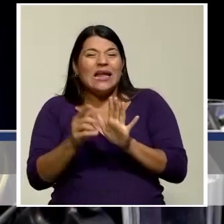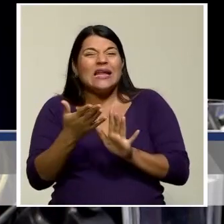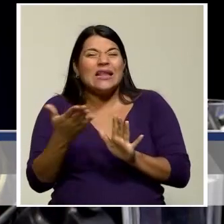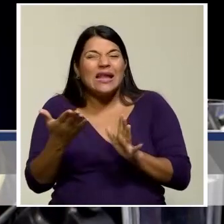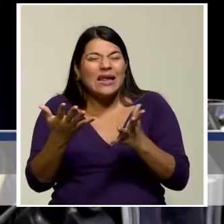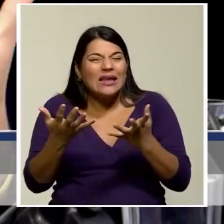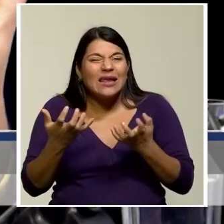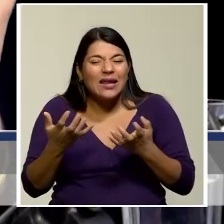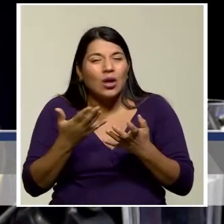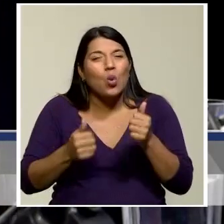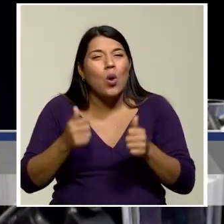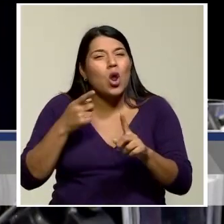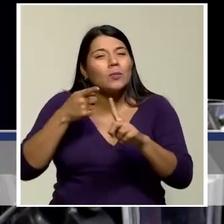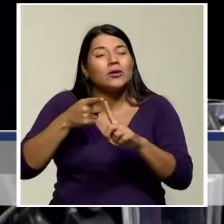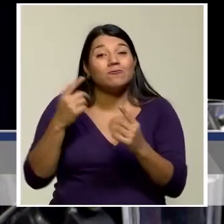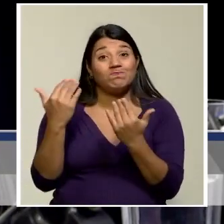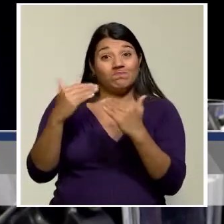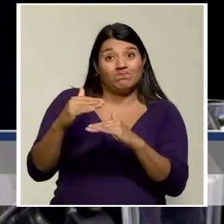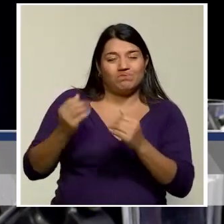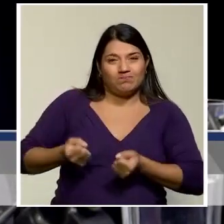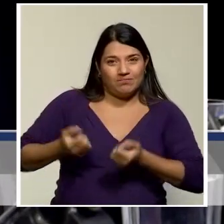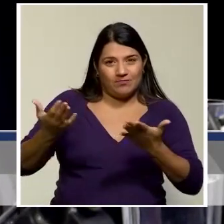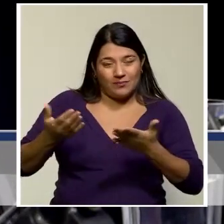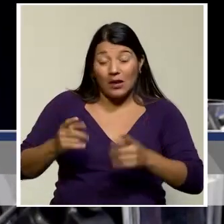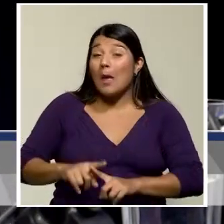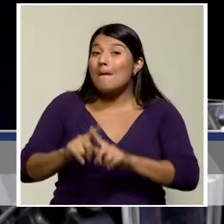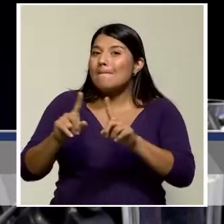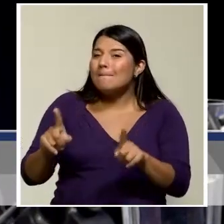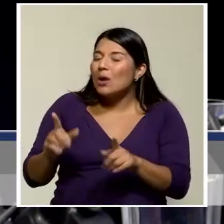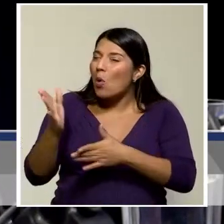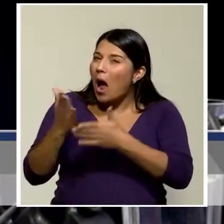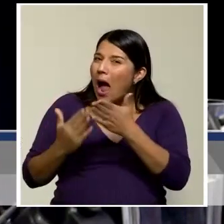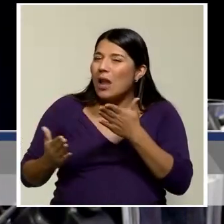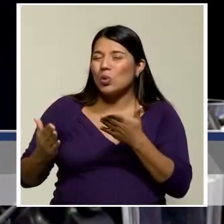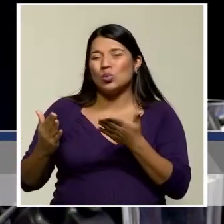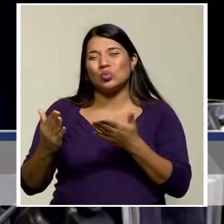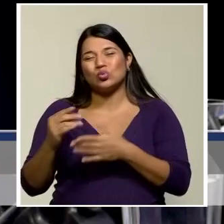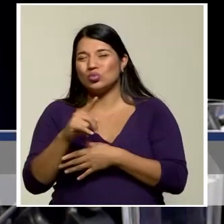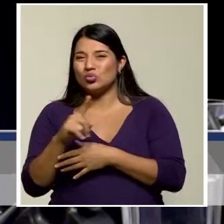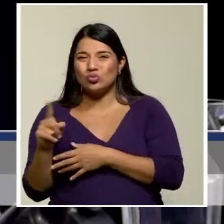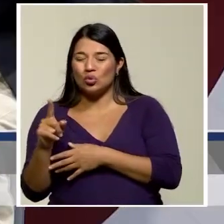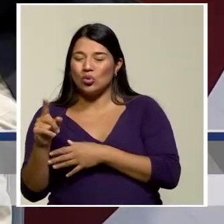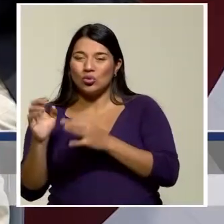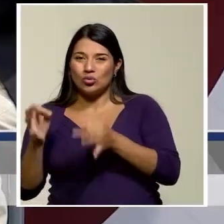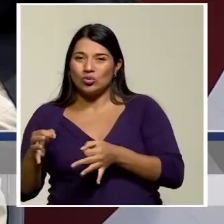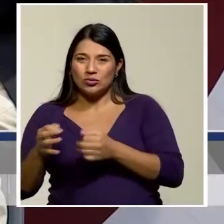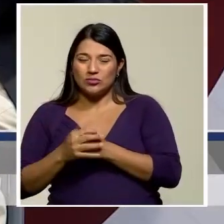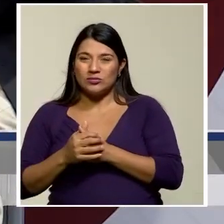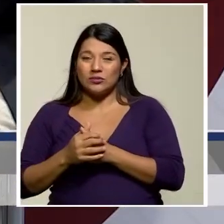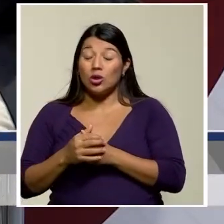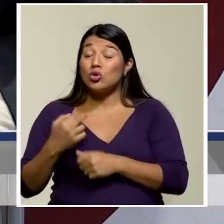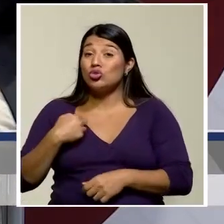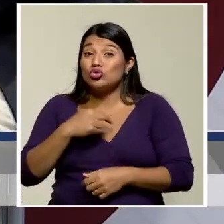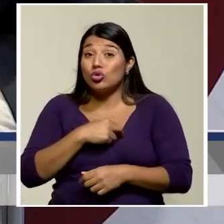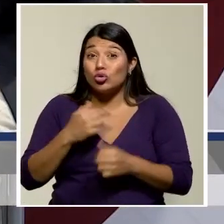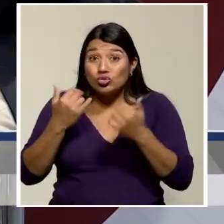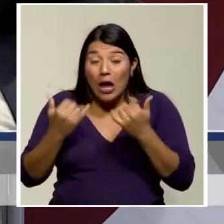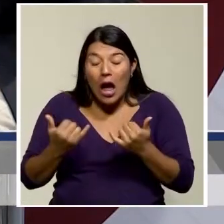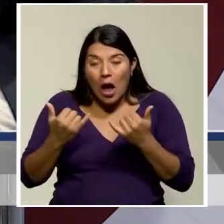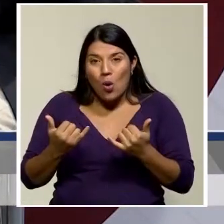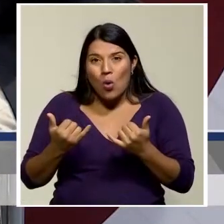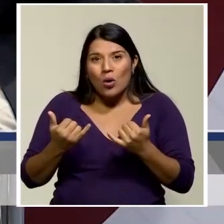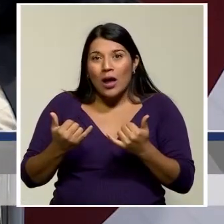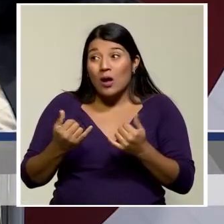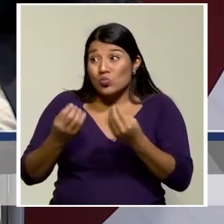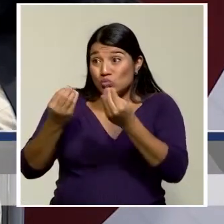hay excesos que son innegables, como la aplicación de la regla fiscal al gasto de capital, a la inversión pública. Estamos llegando al absurdo de que